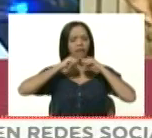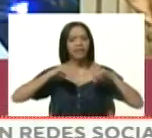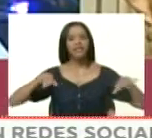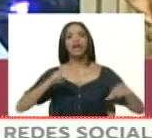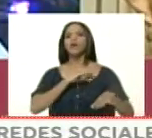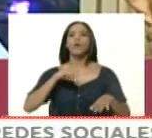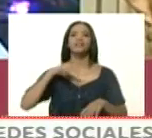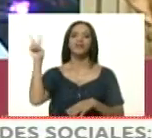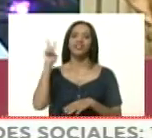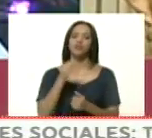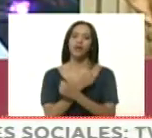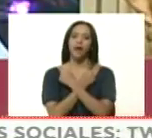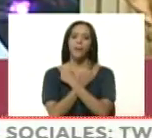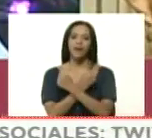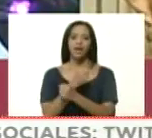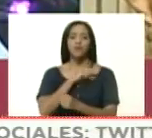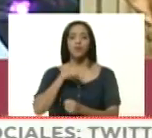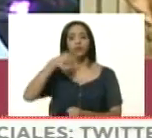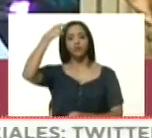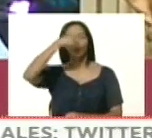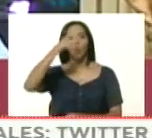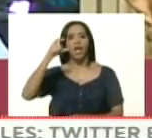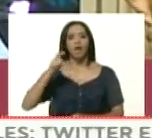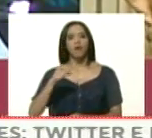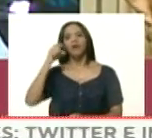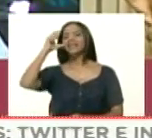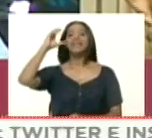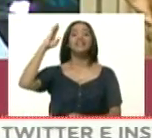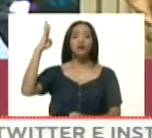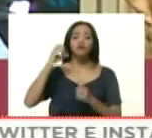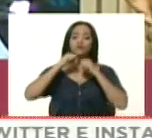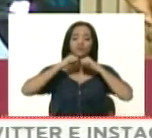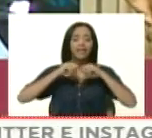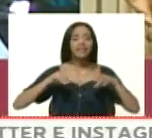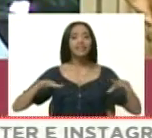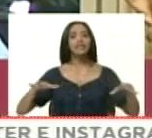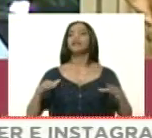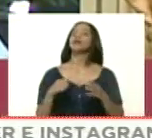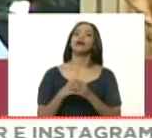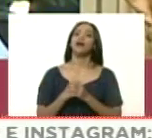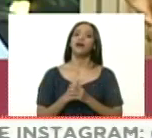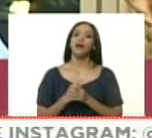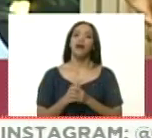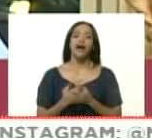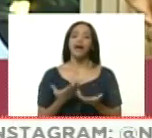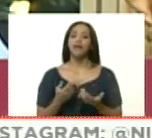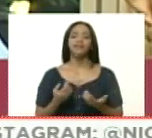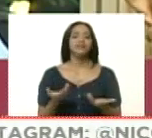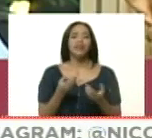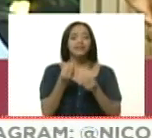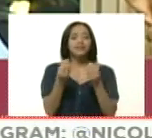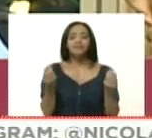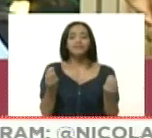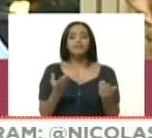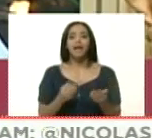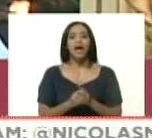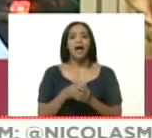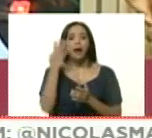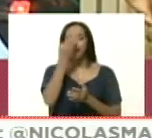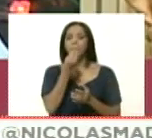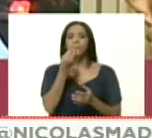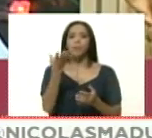nuestra Venezuela amada, a nuestro pueblo. Que Dios bendiga las manos maravillosas y